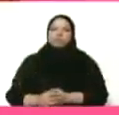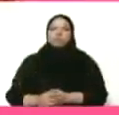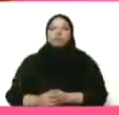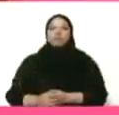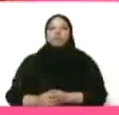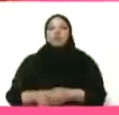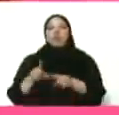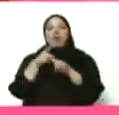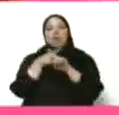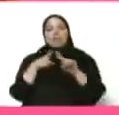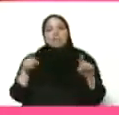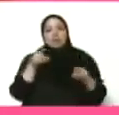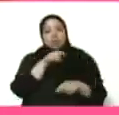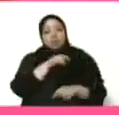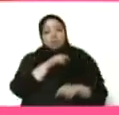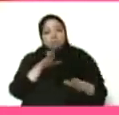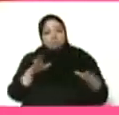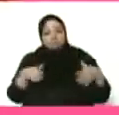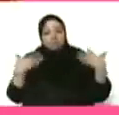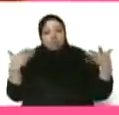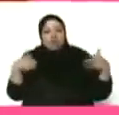Pero siempre con el ánimo que no ocurran.